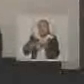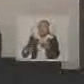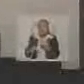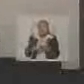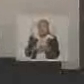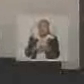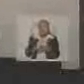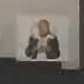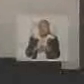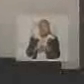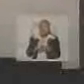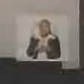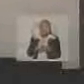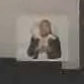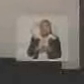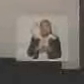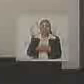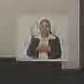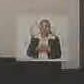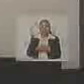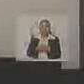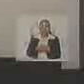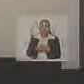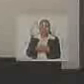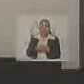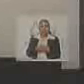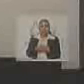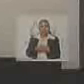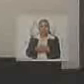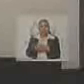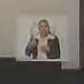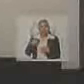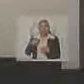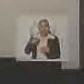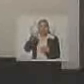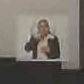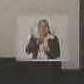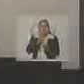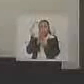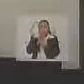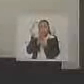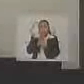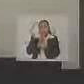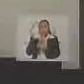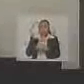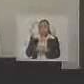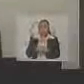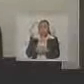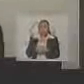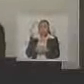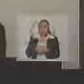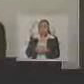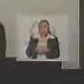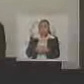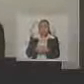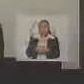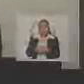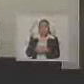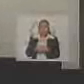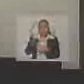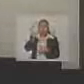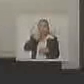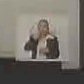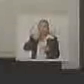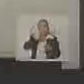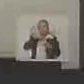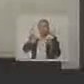transparencia dependía y volverá a depender de un servidor directamente. Subimos toda la información